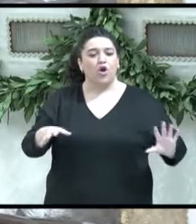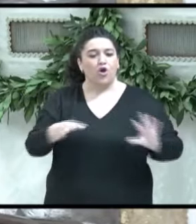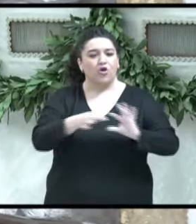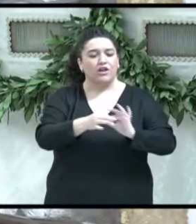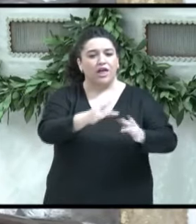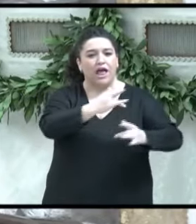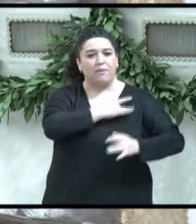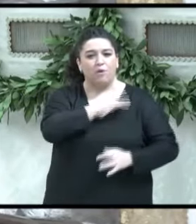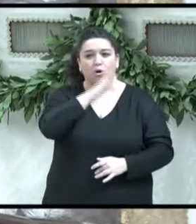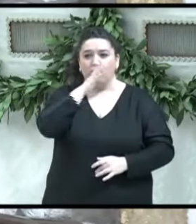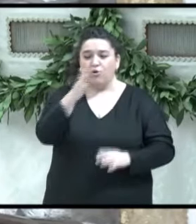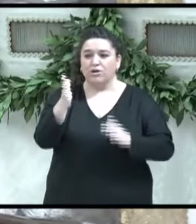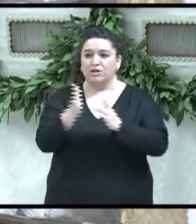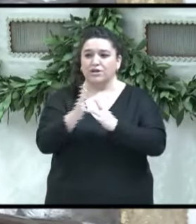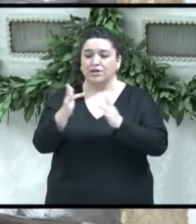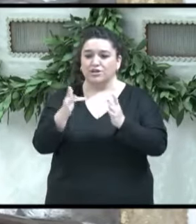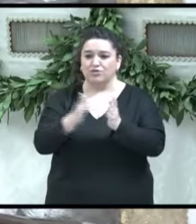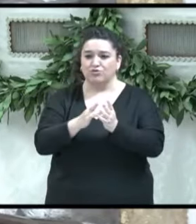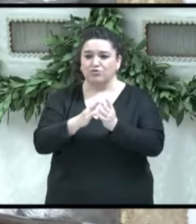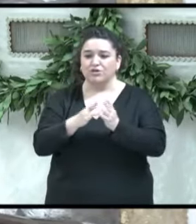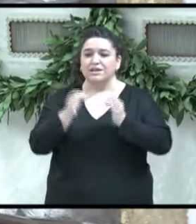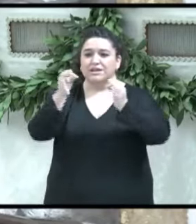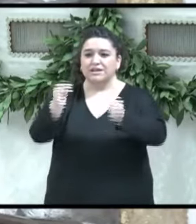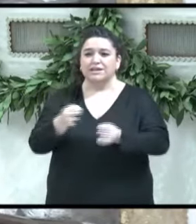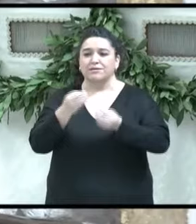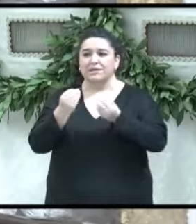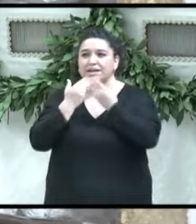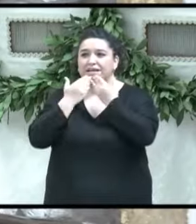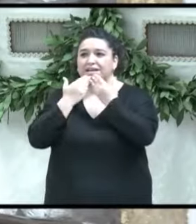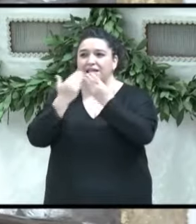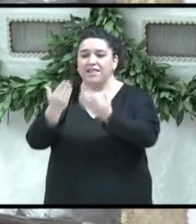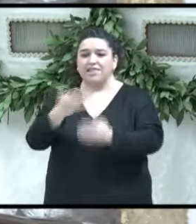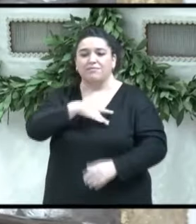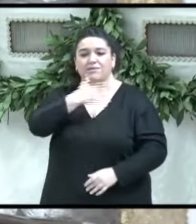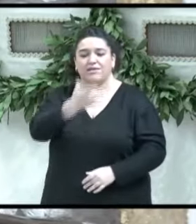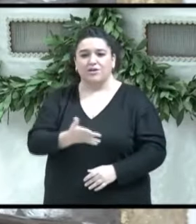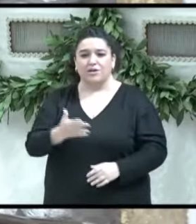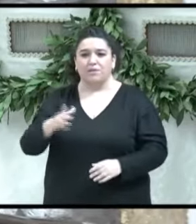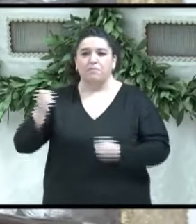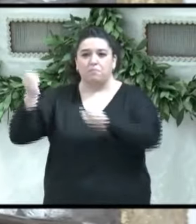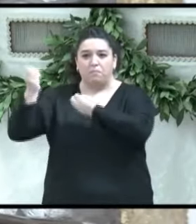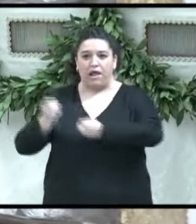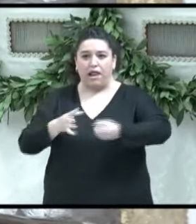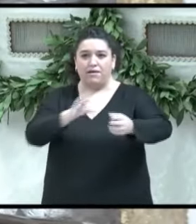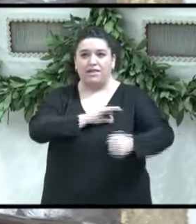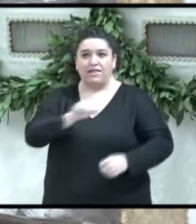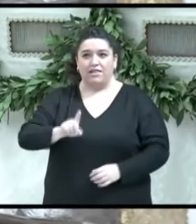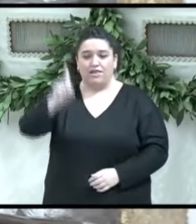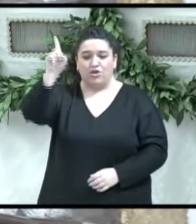amor porque sus elegidos encontrarán gracia y misericordia palabra de